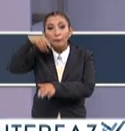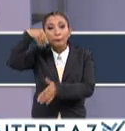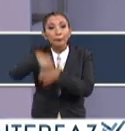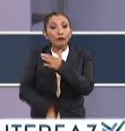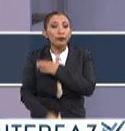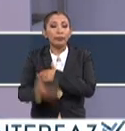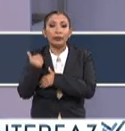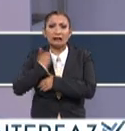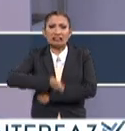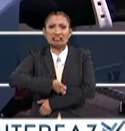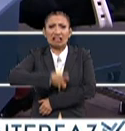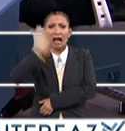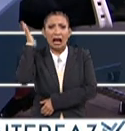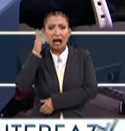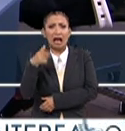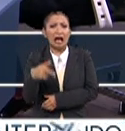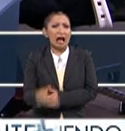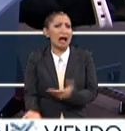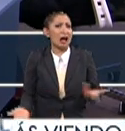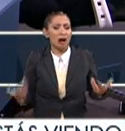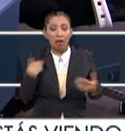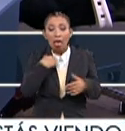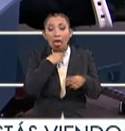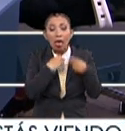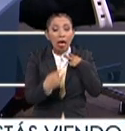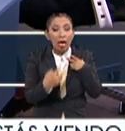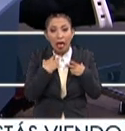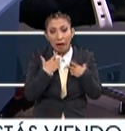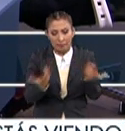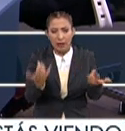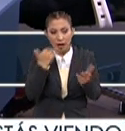Claro. ¿Sí? Es más costoso un fracaso que